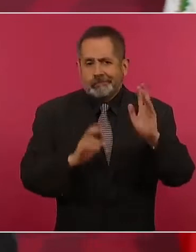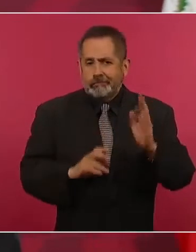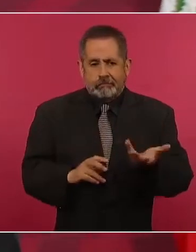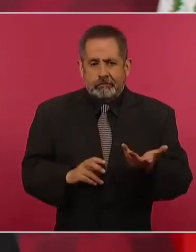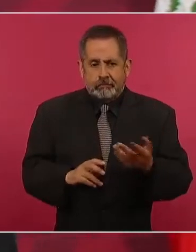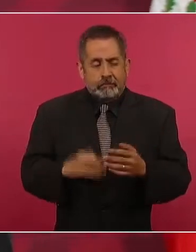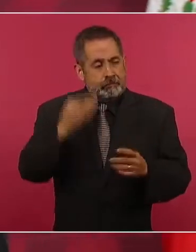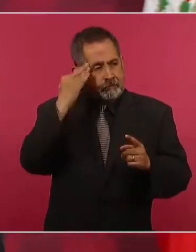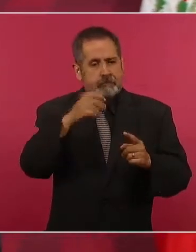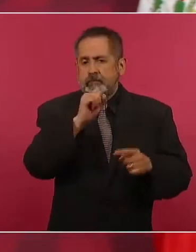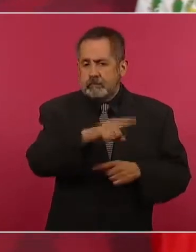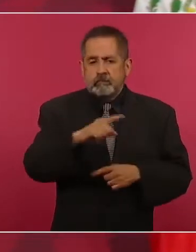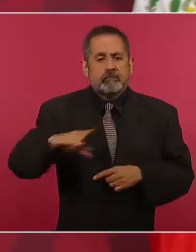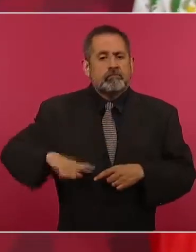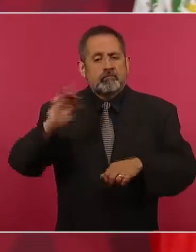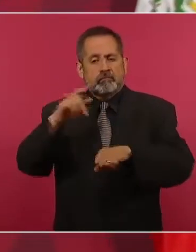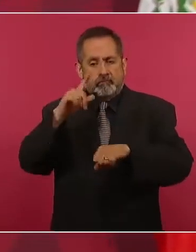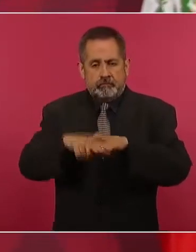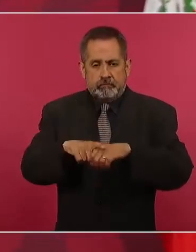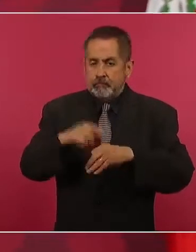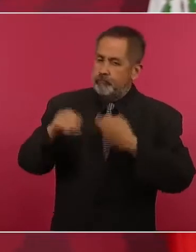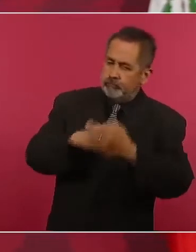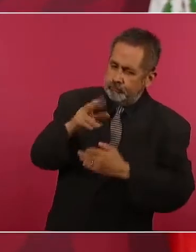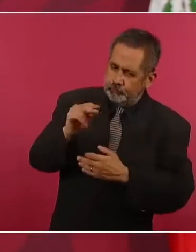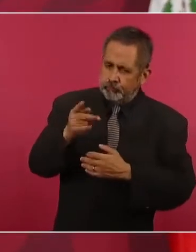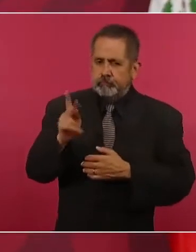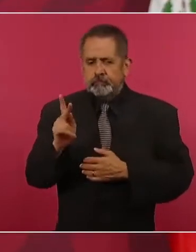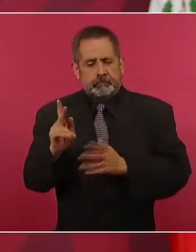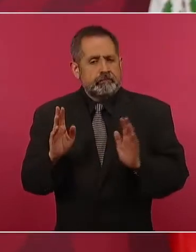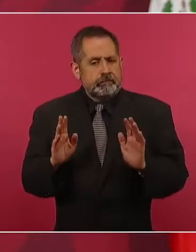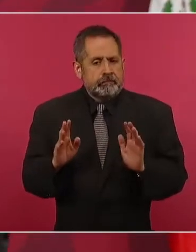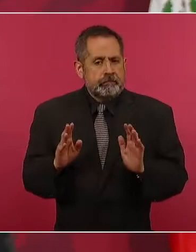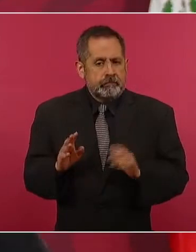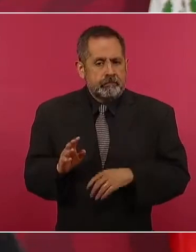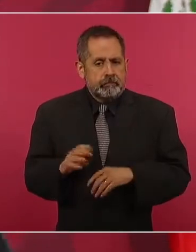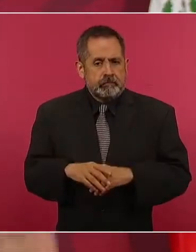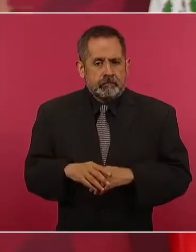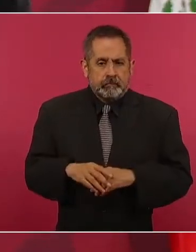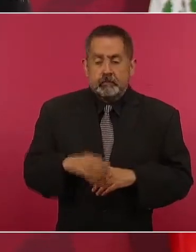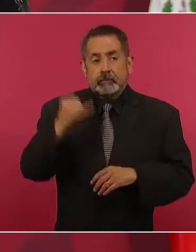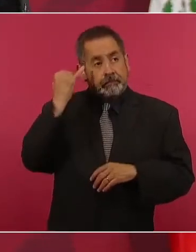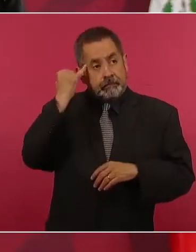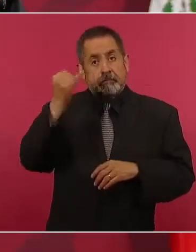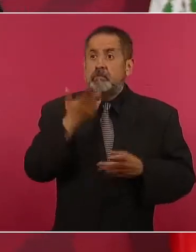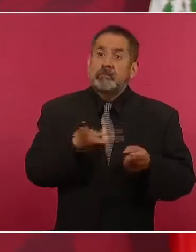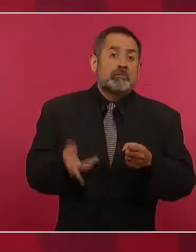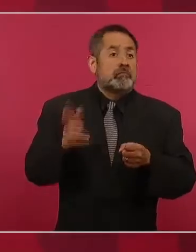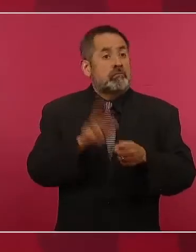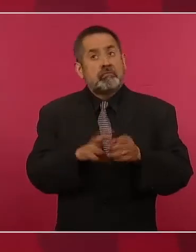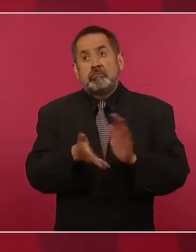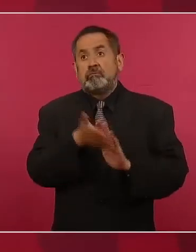en el gobierno federal, no todos desde luego, decían vamos a hacer un hospital.